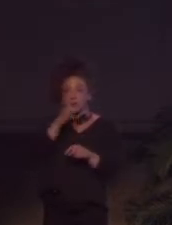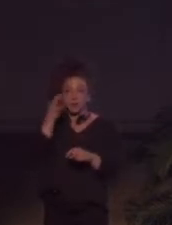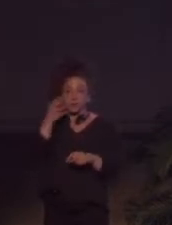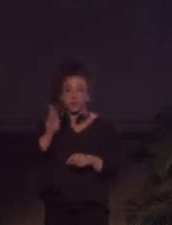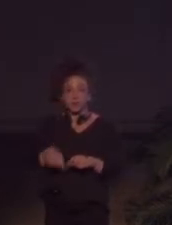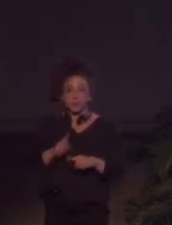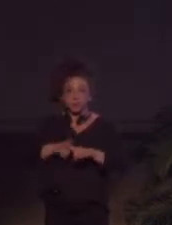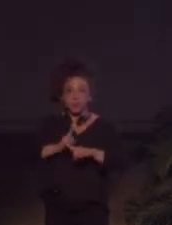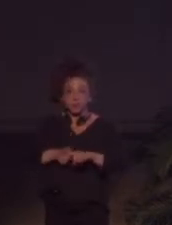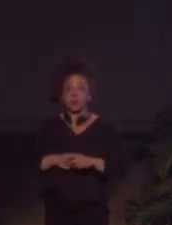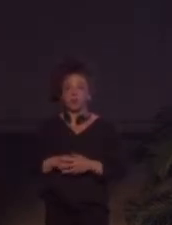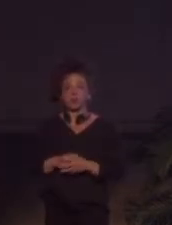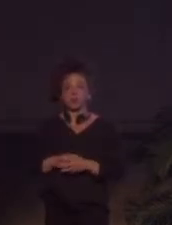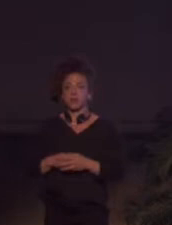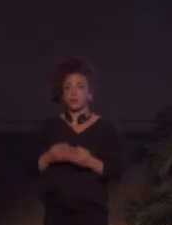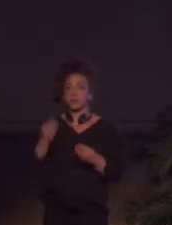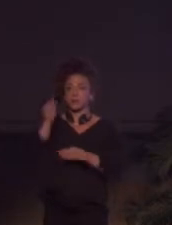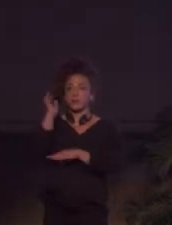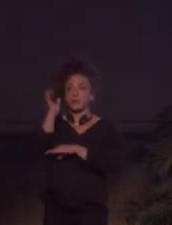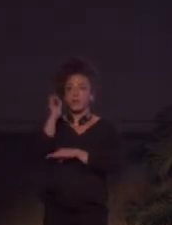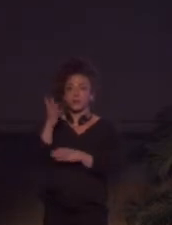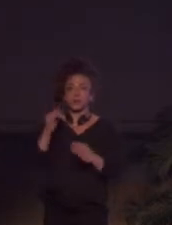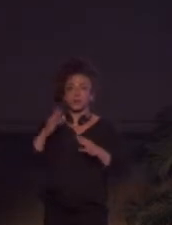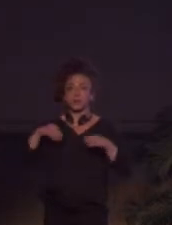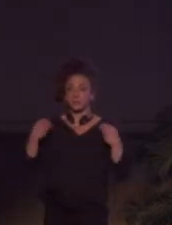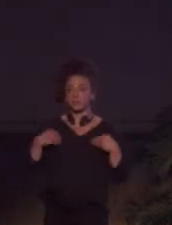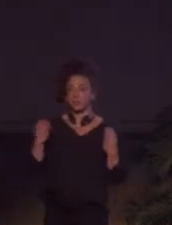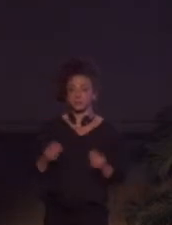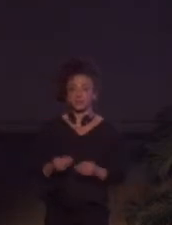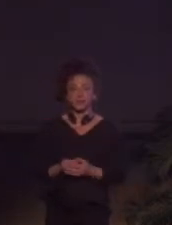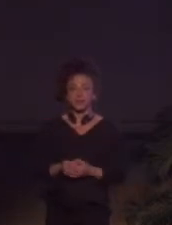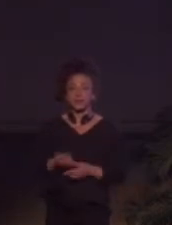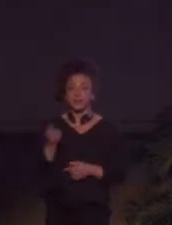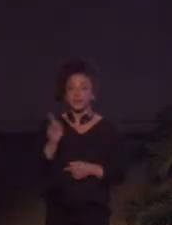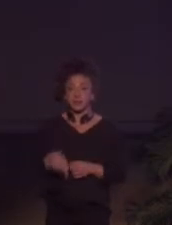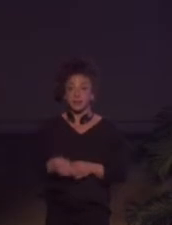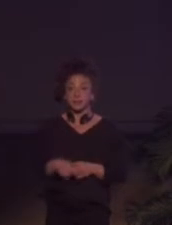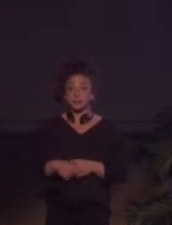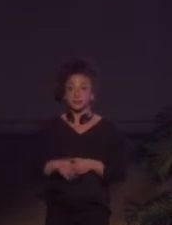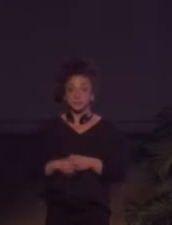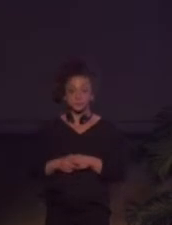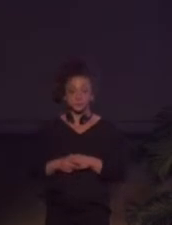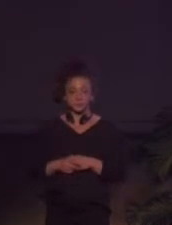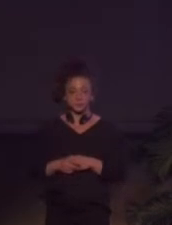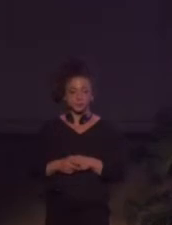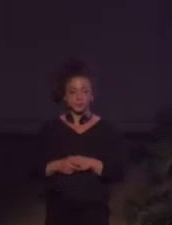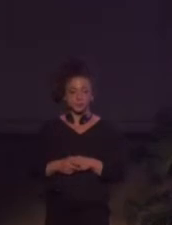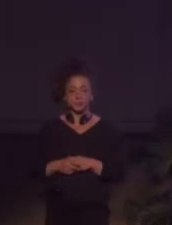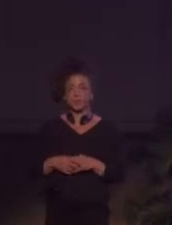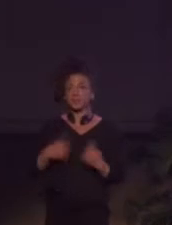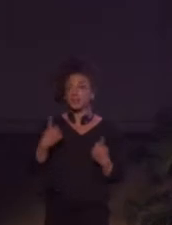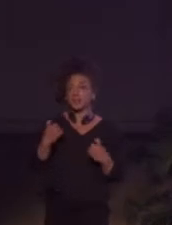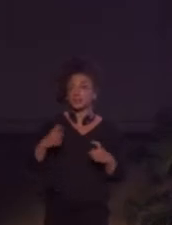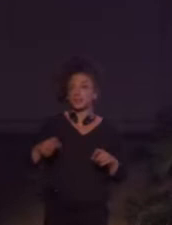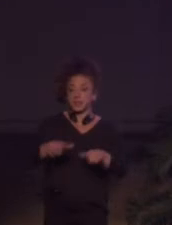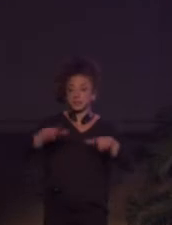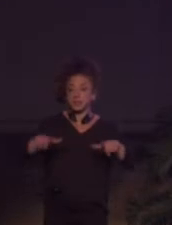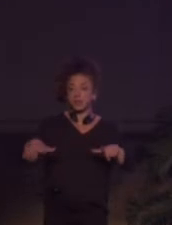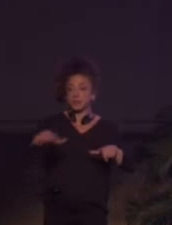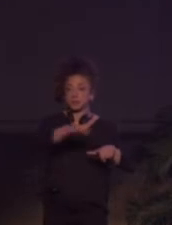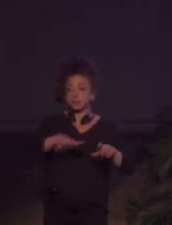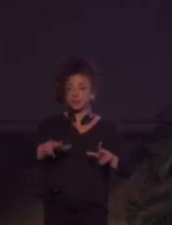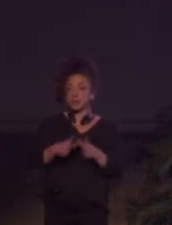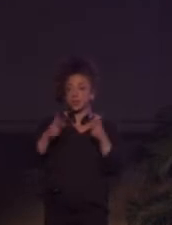allí muy vibrante y muy divertida. Y luego también la disidencia necesita de espacios sociales para